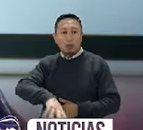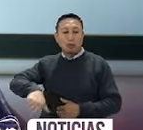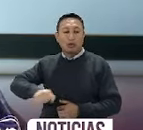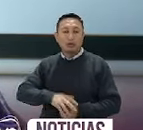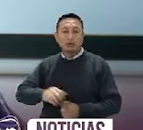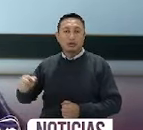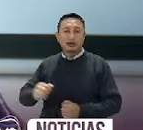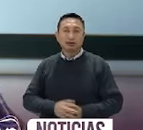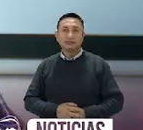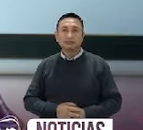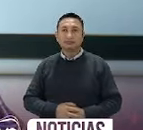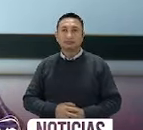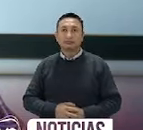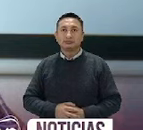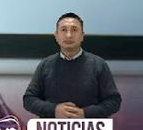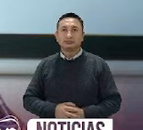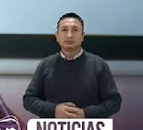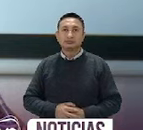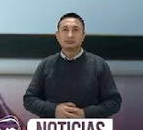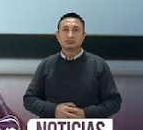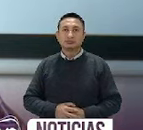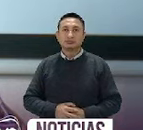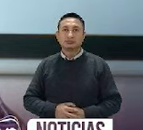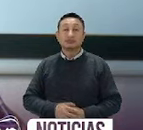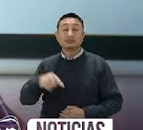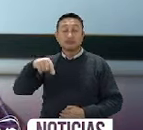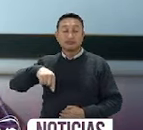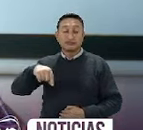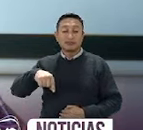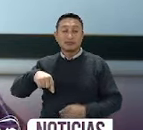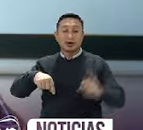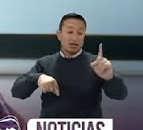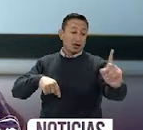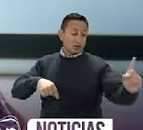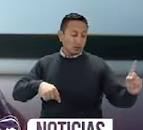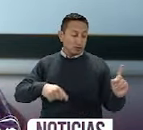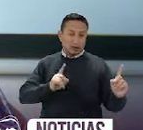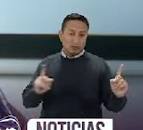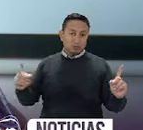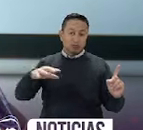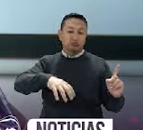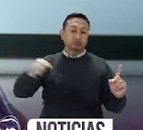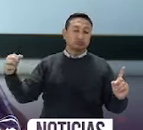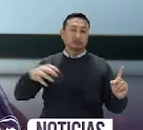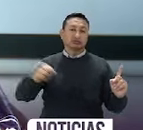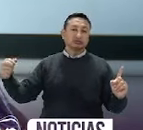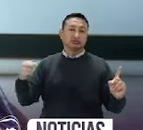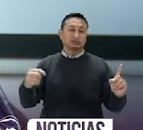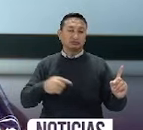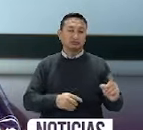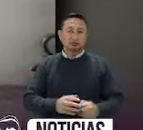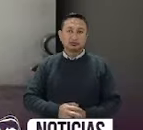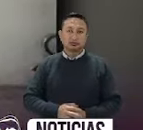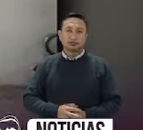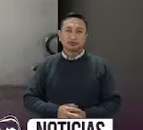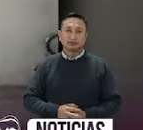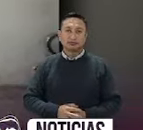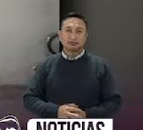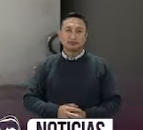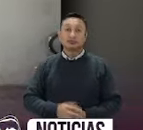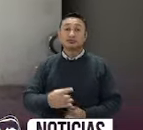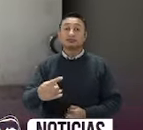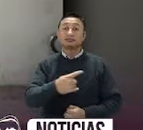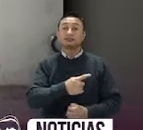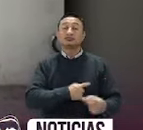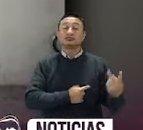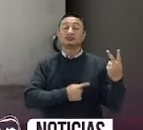Estas personas tratan vuelta de sustraerse por otras puertas o por otras ventanas de los vehículos los bienes. La banda es integrada por dos hombres y